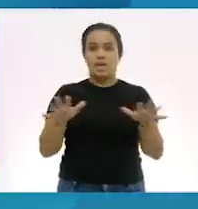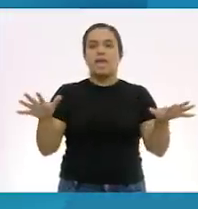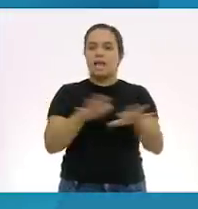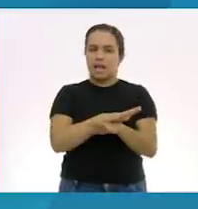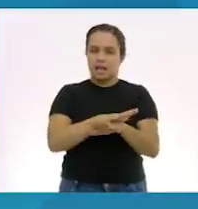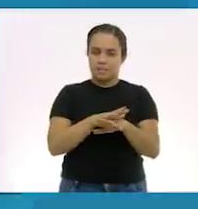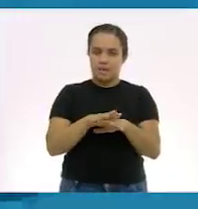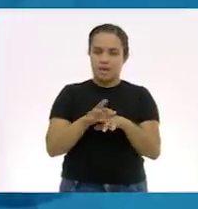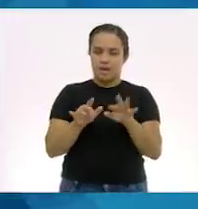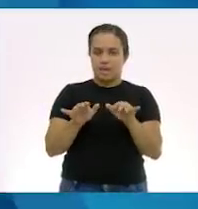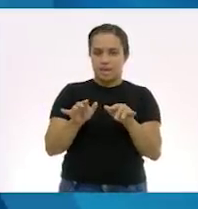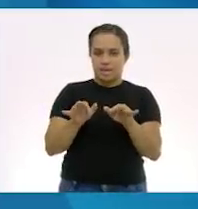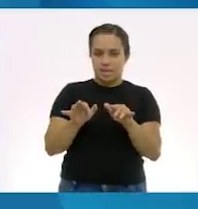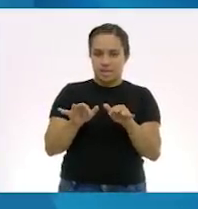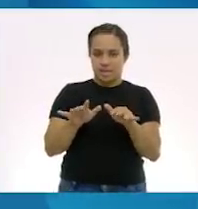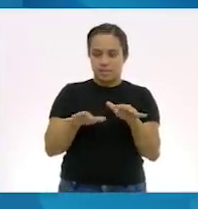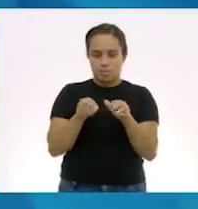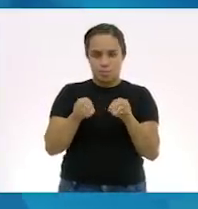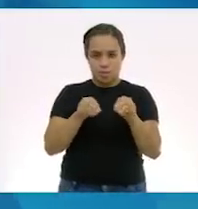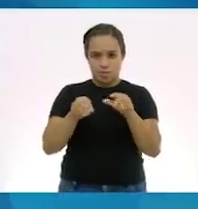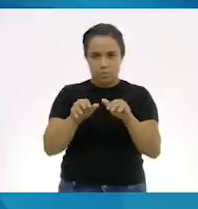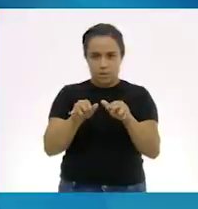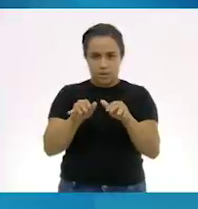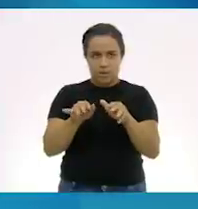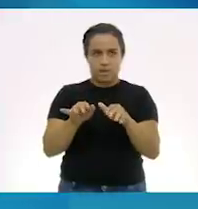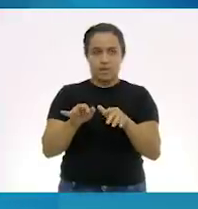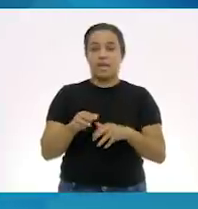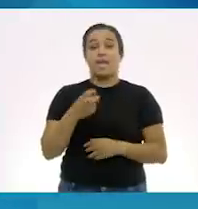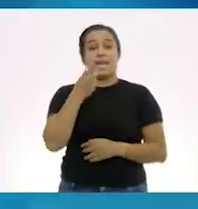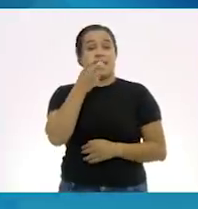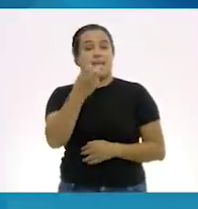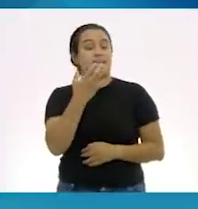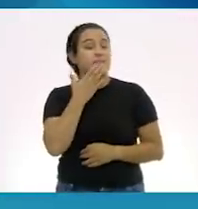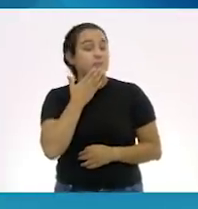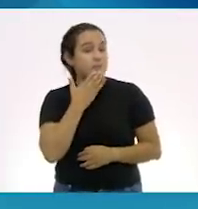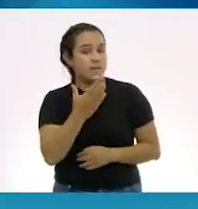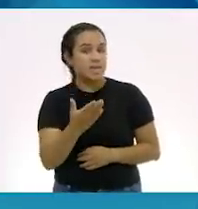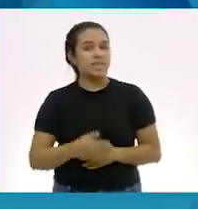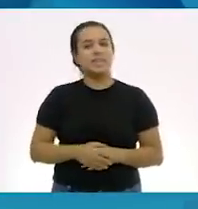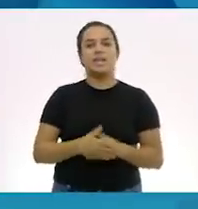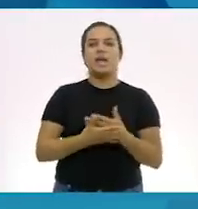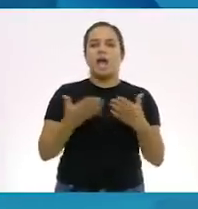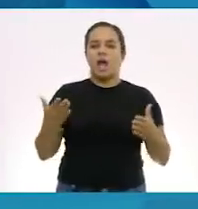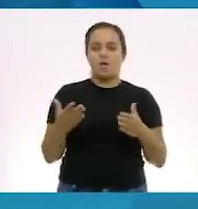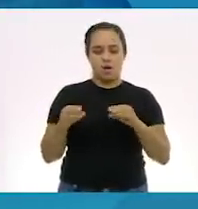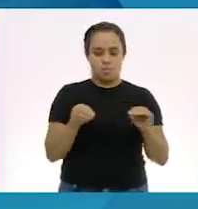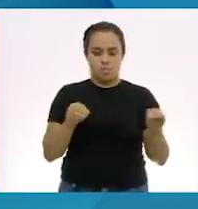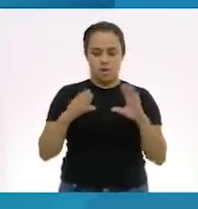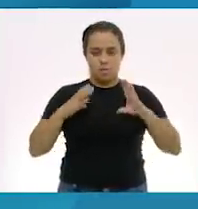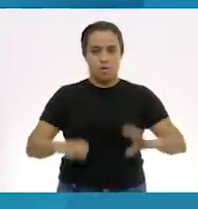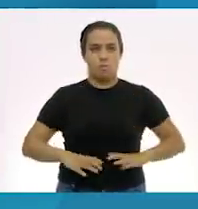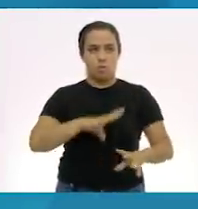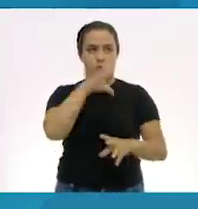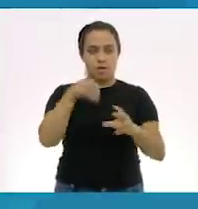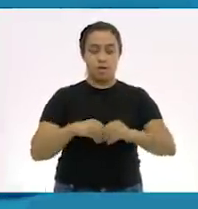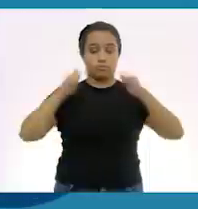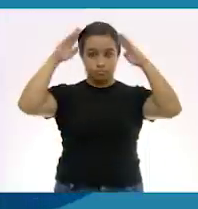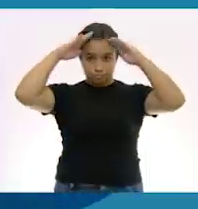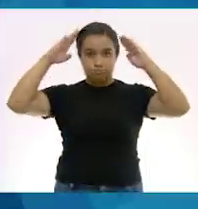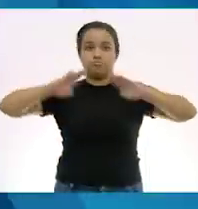Perfecto. Y círculos hacia adentro. Eso. Vamos a cambiar de pie con círculos